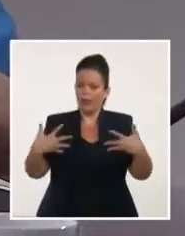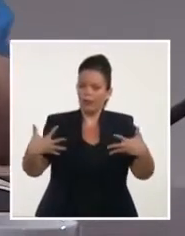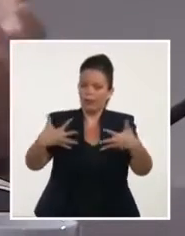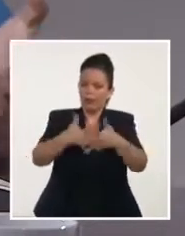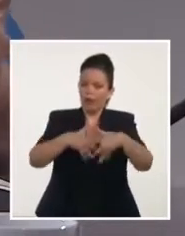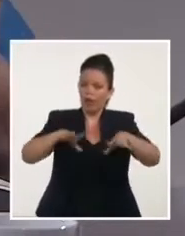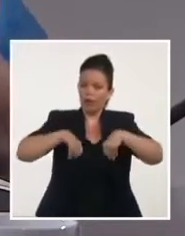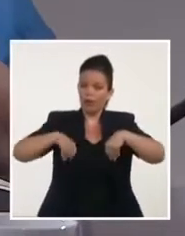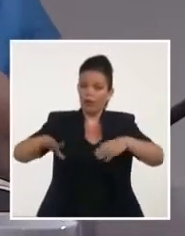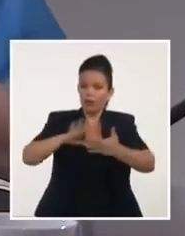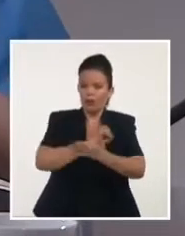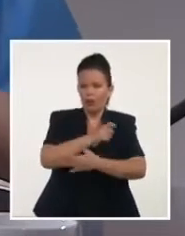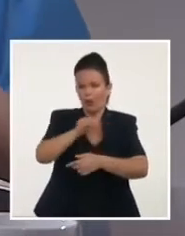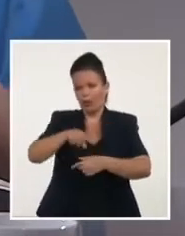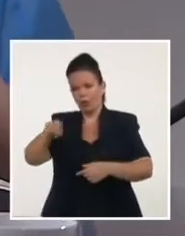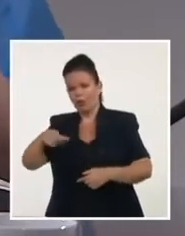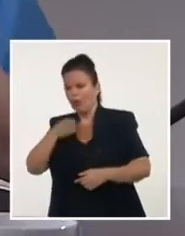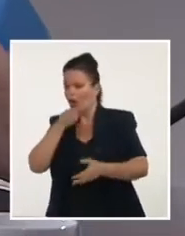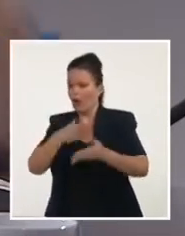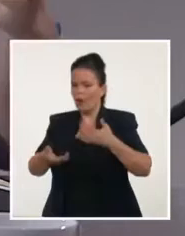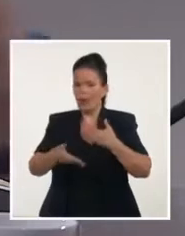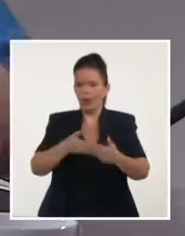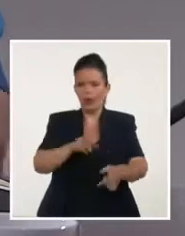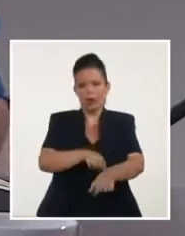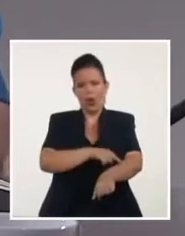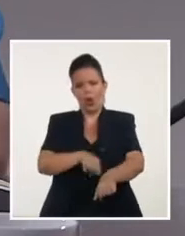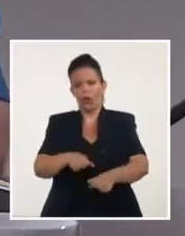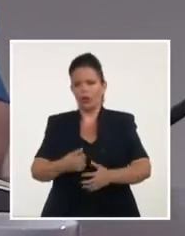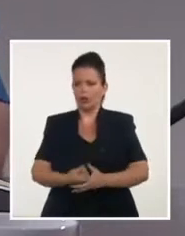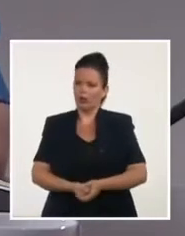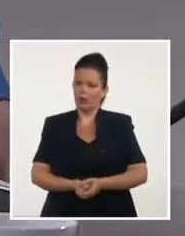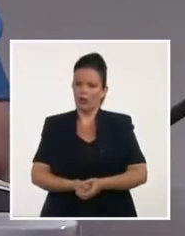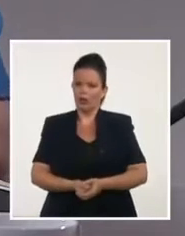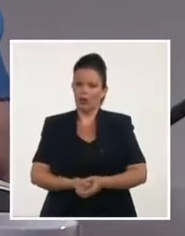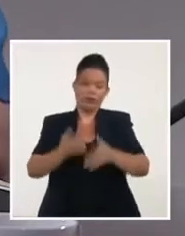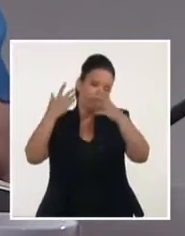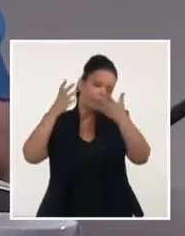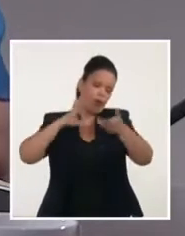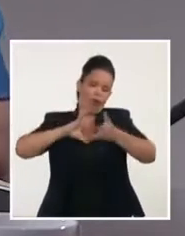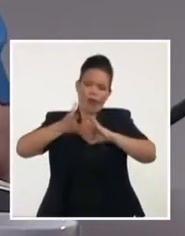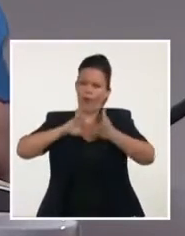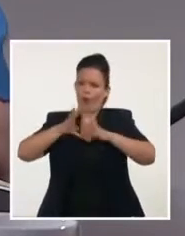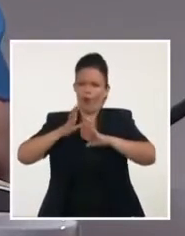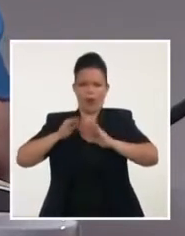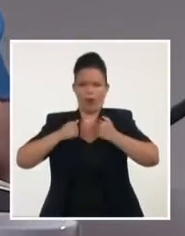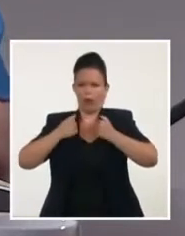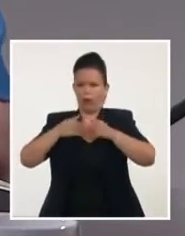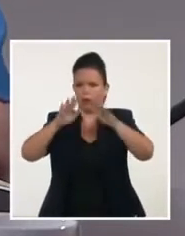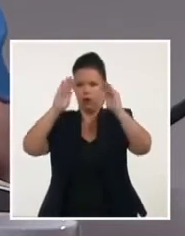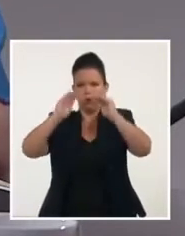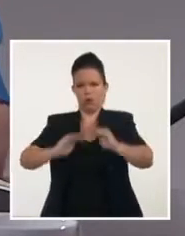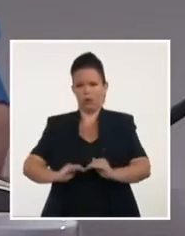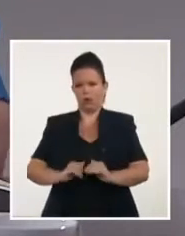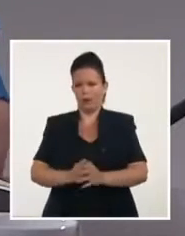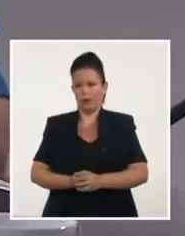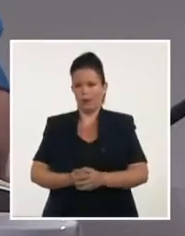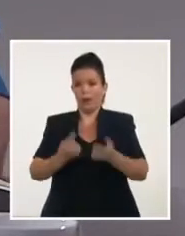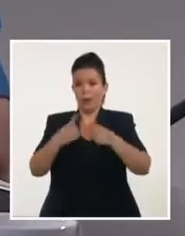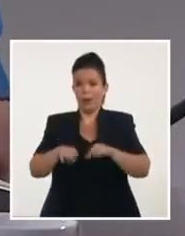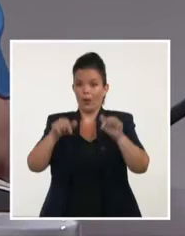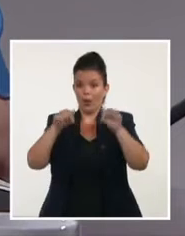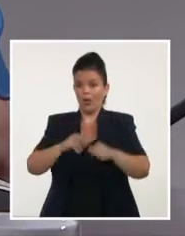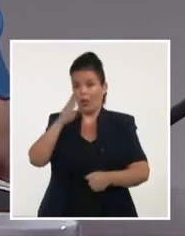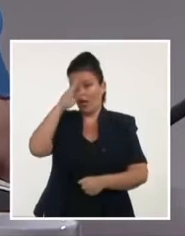los engancha, más los mirones, etcétera. Pero aquí pasa como pasa en los estadios. Tú tienes